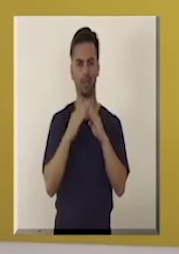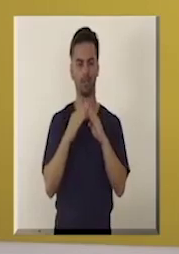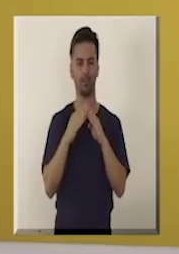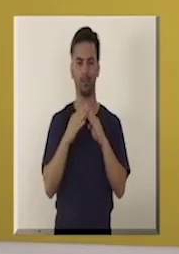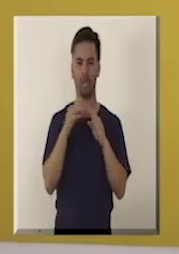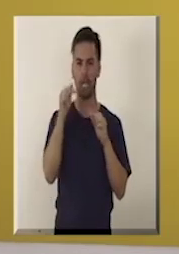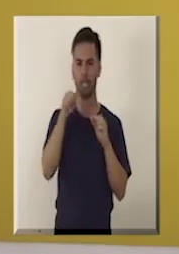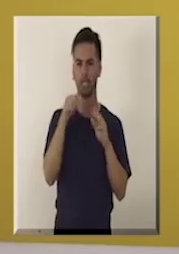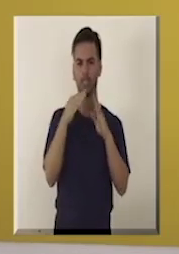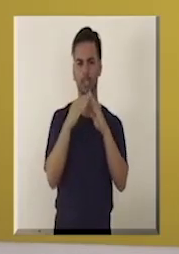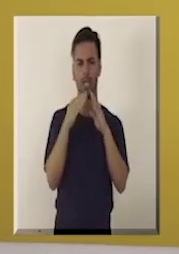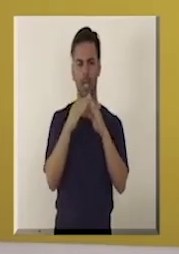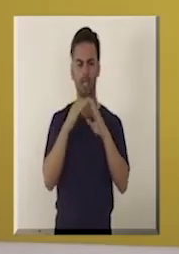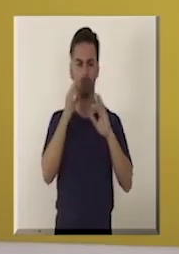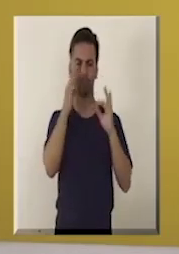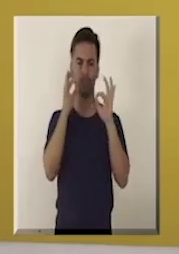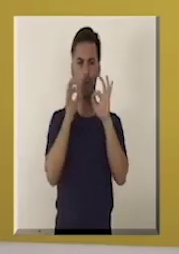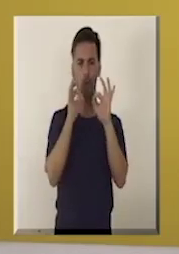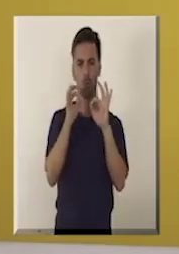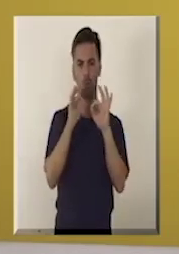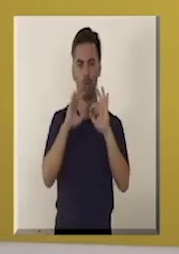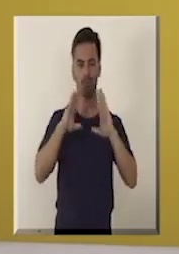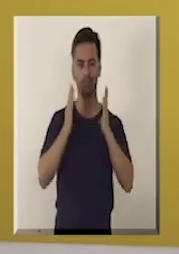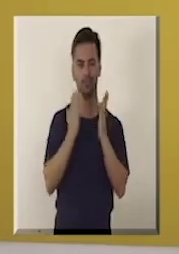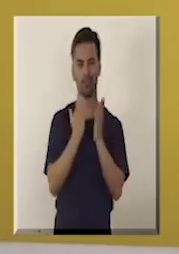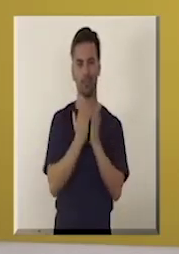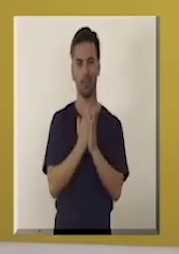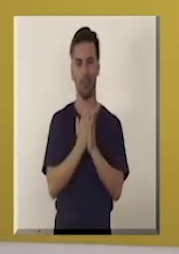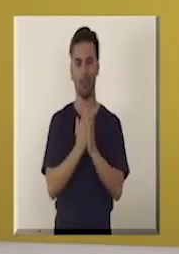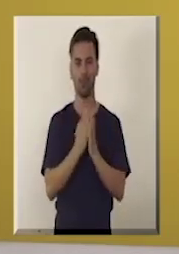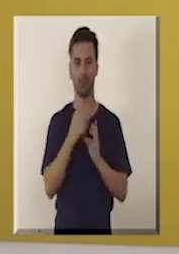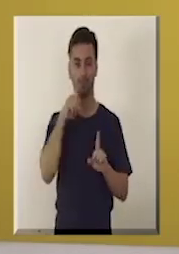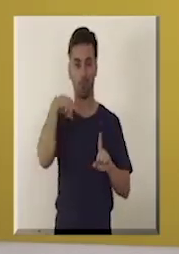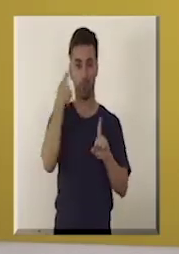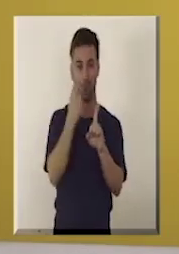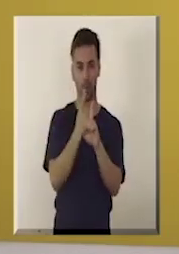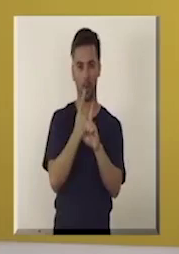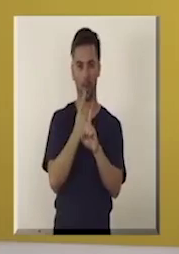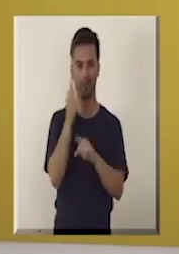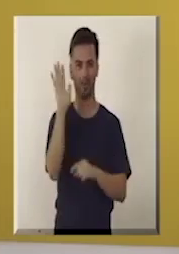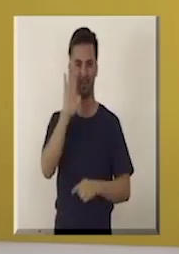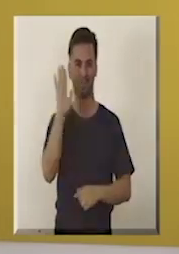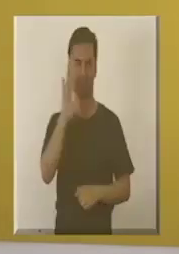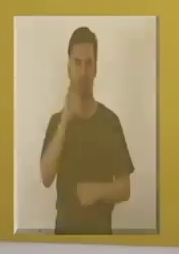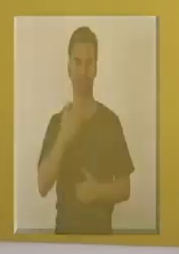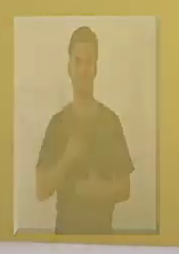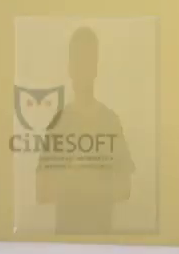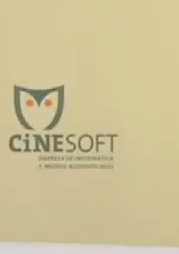tenemos todo. Protégete. Los vemos entonces en el próximo encuentro.